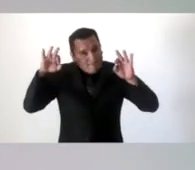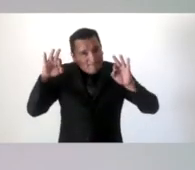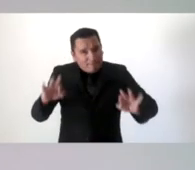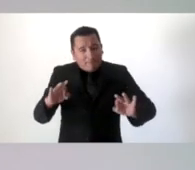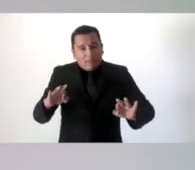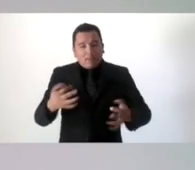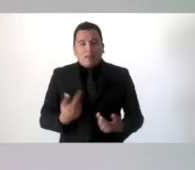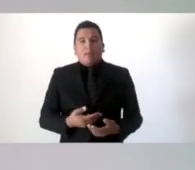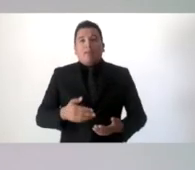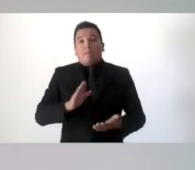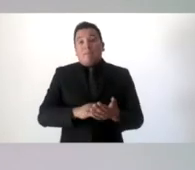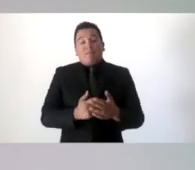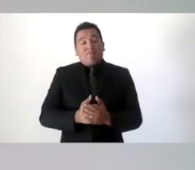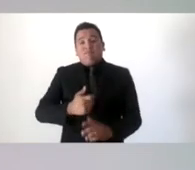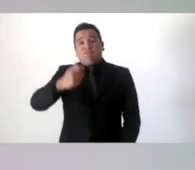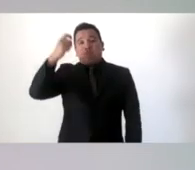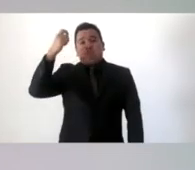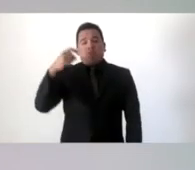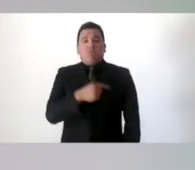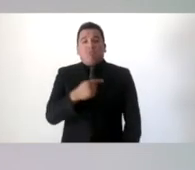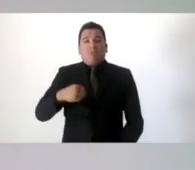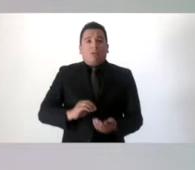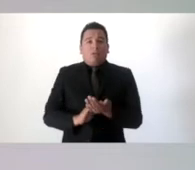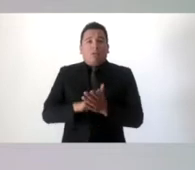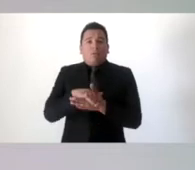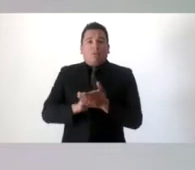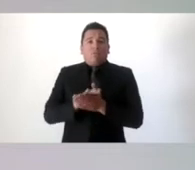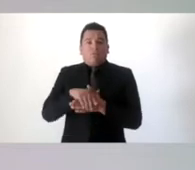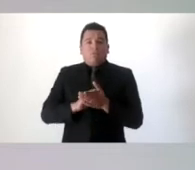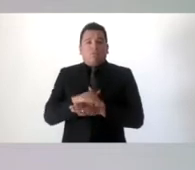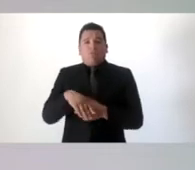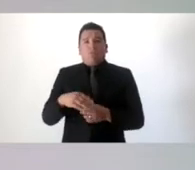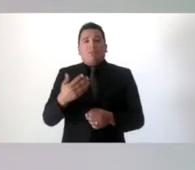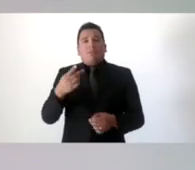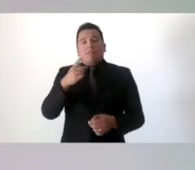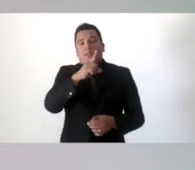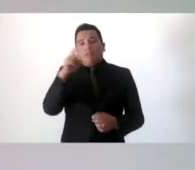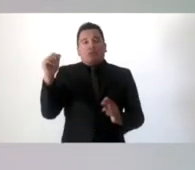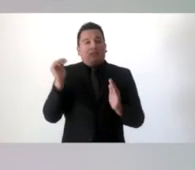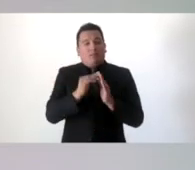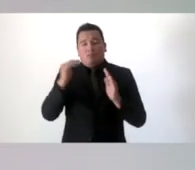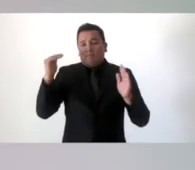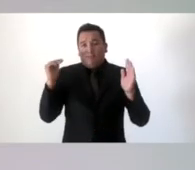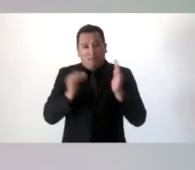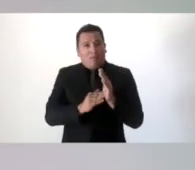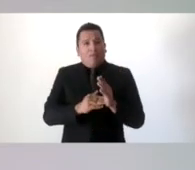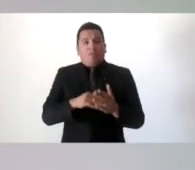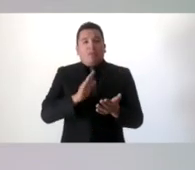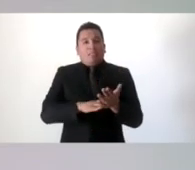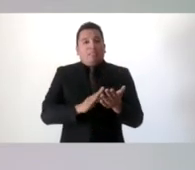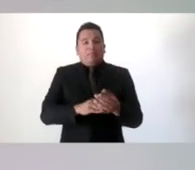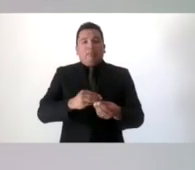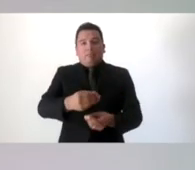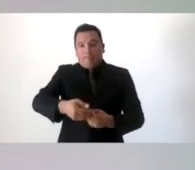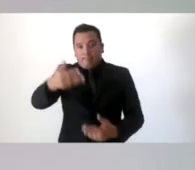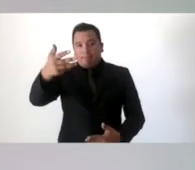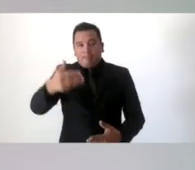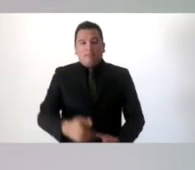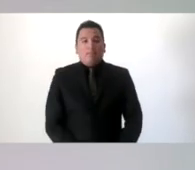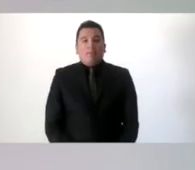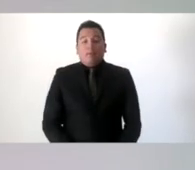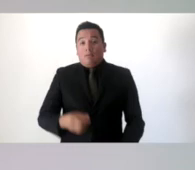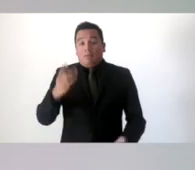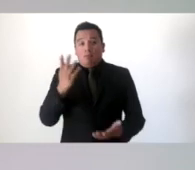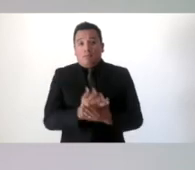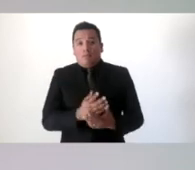las boletas, este papel es muy caro, imprimimos, pues yo te diría prácticamente más de 100 millones de boletas, no solo a las